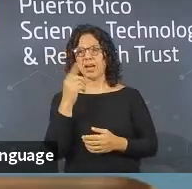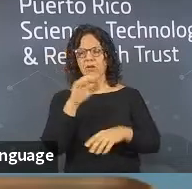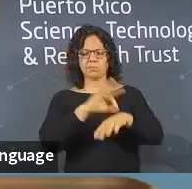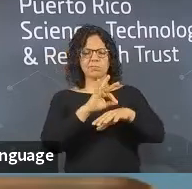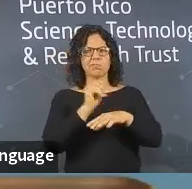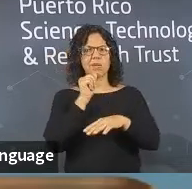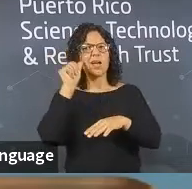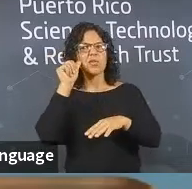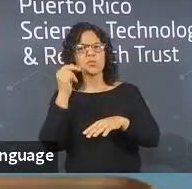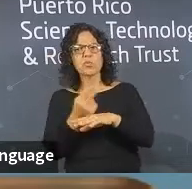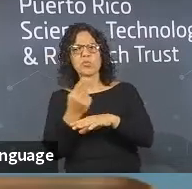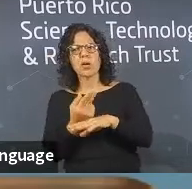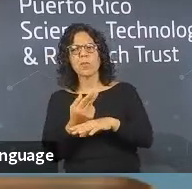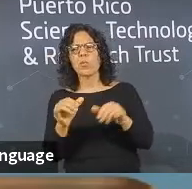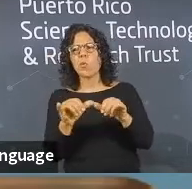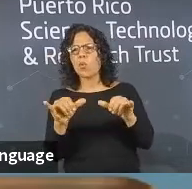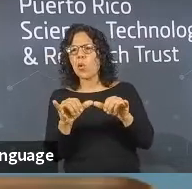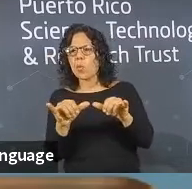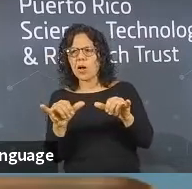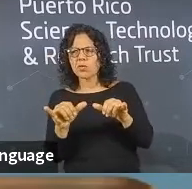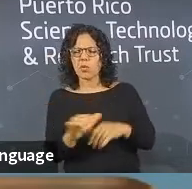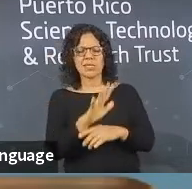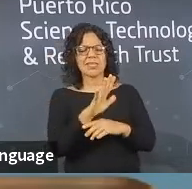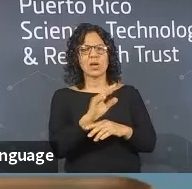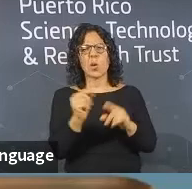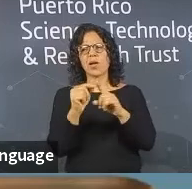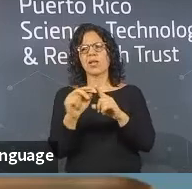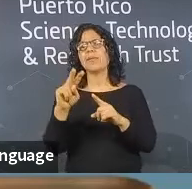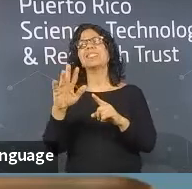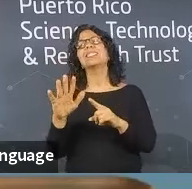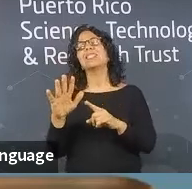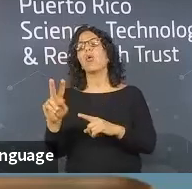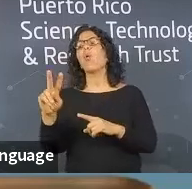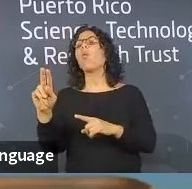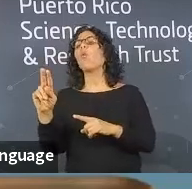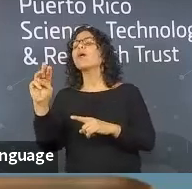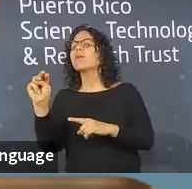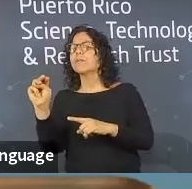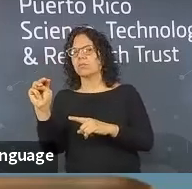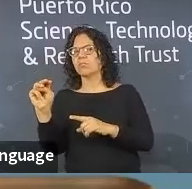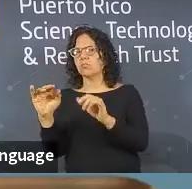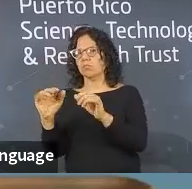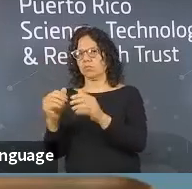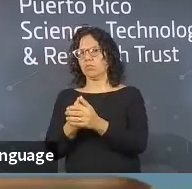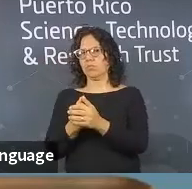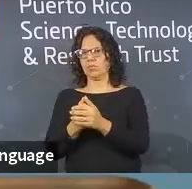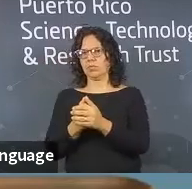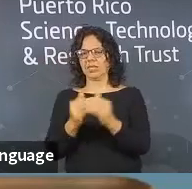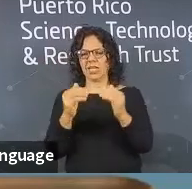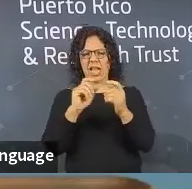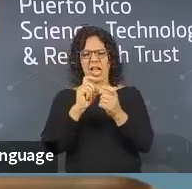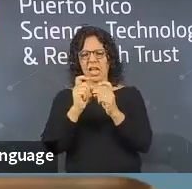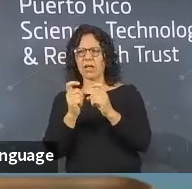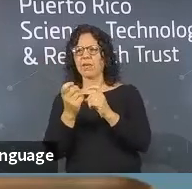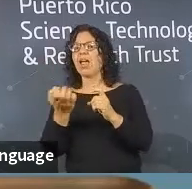necesitamos un tamaño de micra de 5 a 25, usualmente es lo que vemos. Calibramos la mayoría del equipo